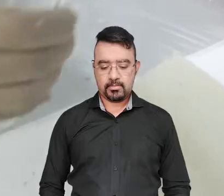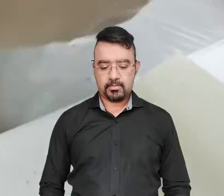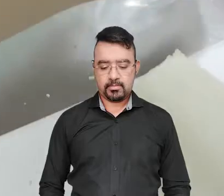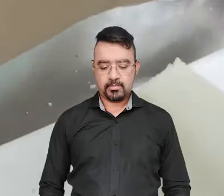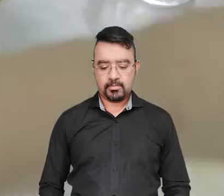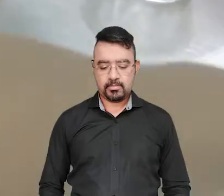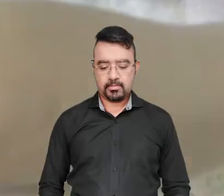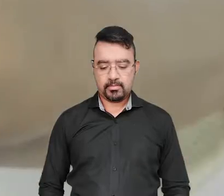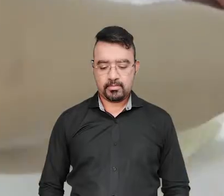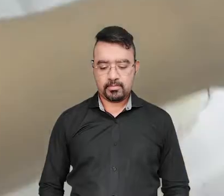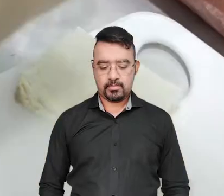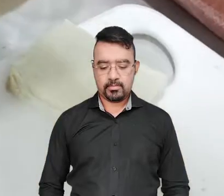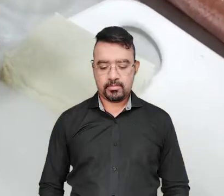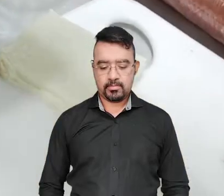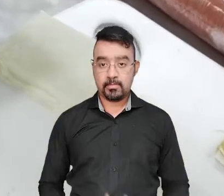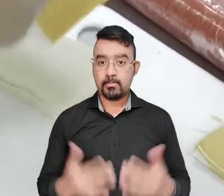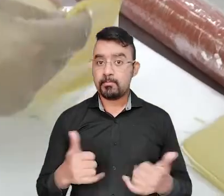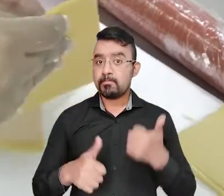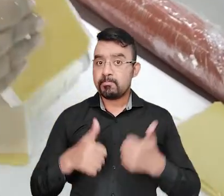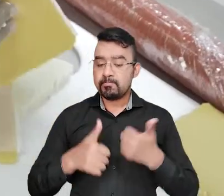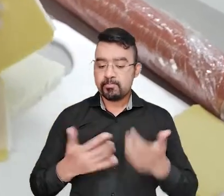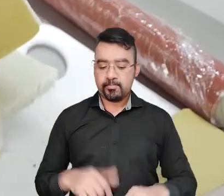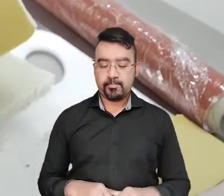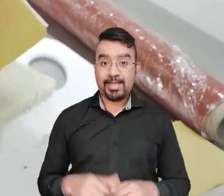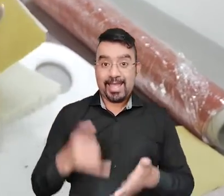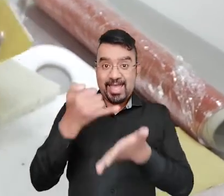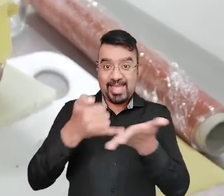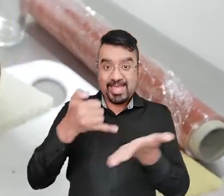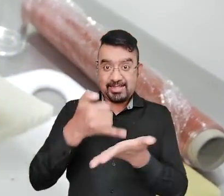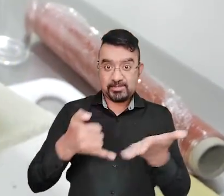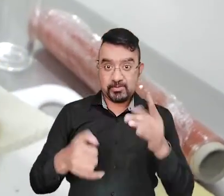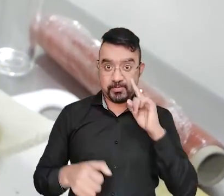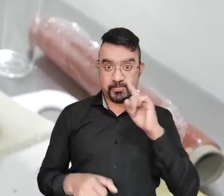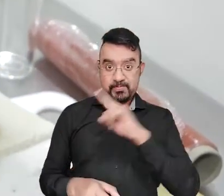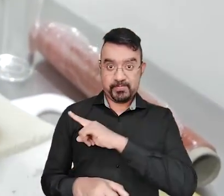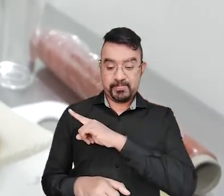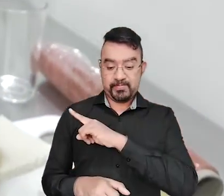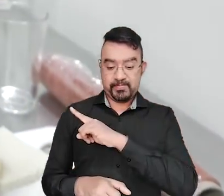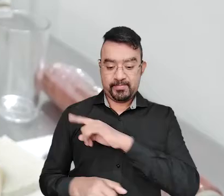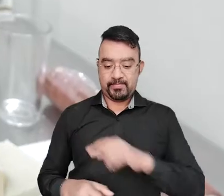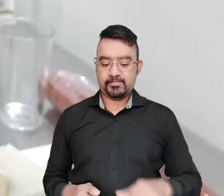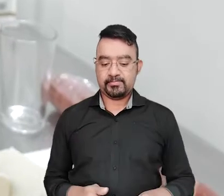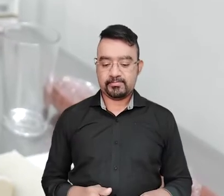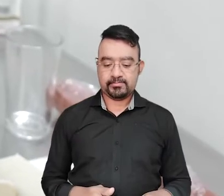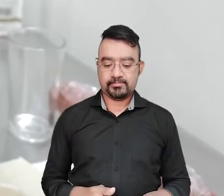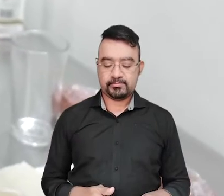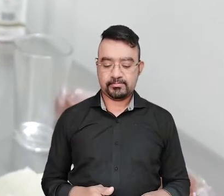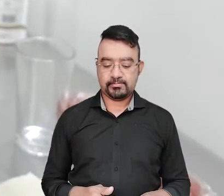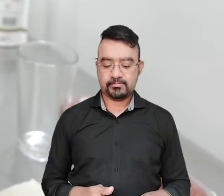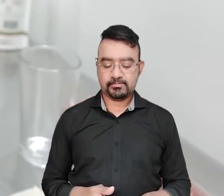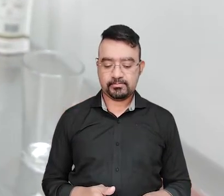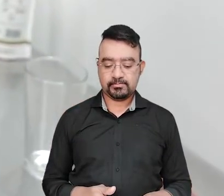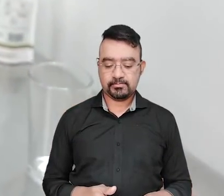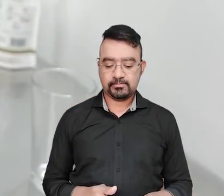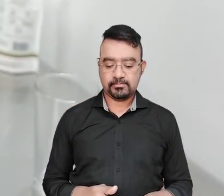Luego procedemos a colocar las tajaditas de queso. En este caso tenemos queso amarillo,